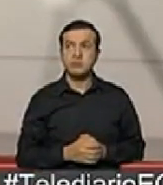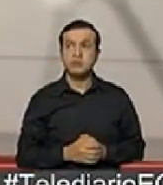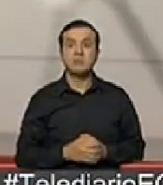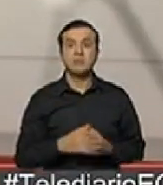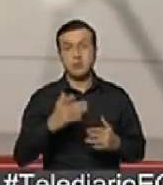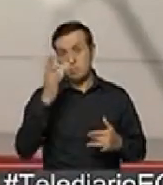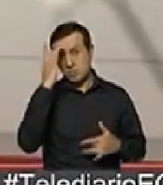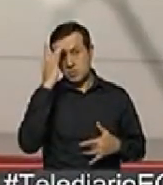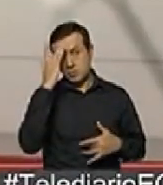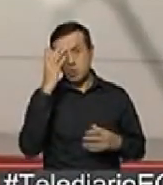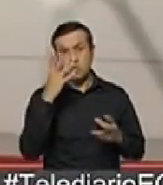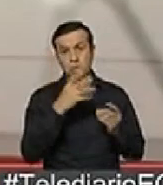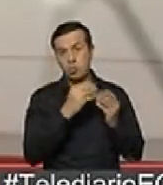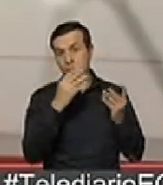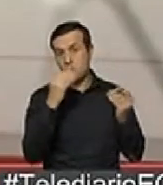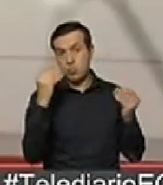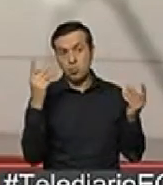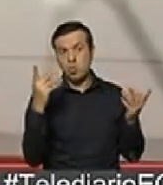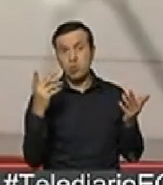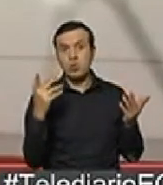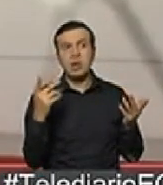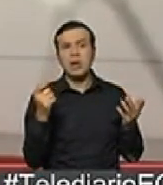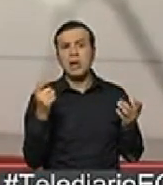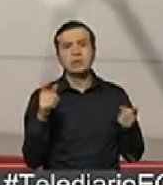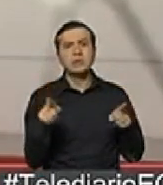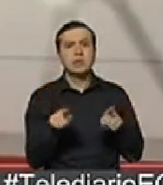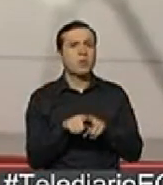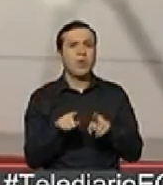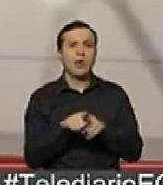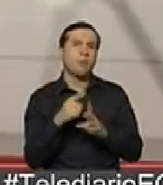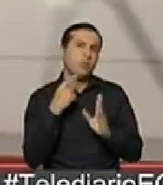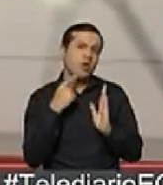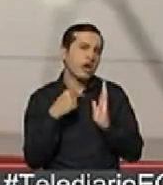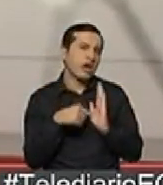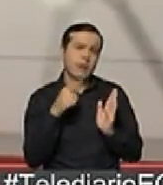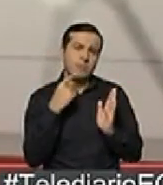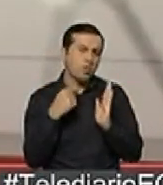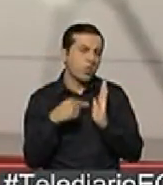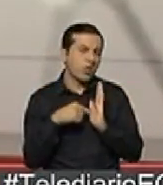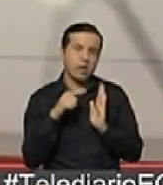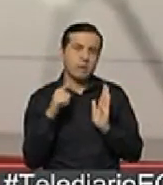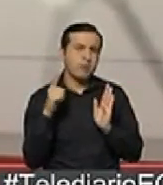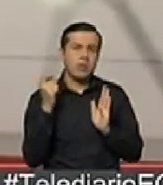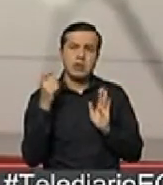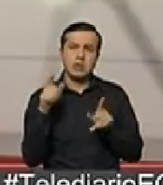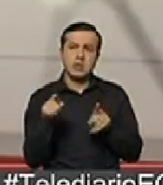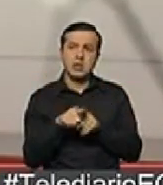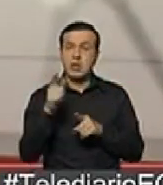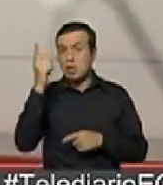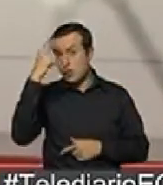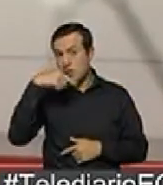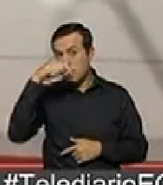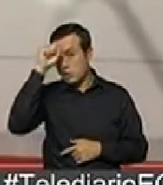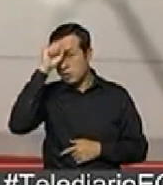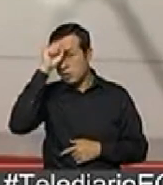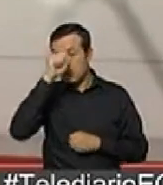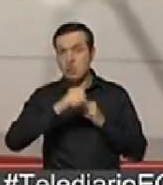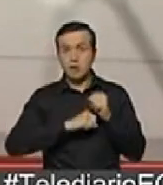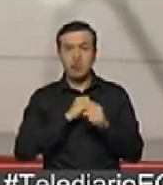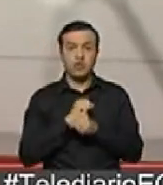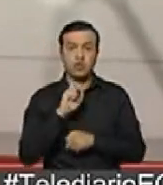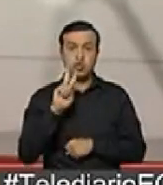pandemias ya se refiere como a la situación, para poner ejemplos claros, de la gripe porcina en el